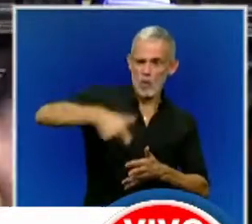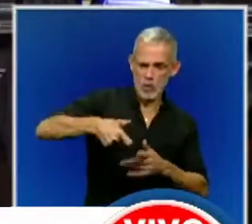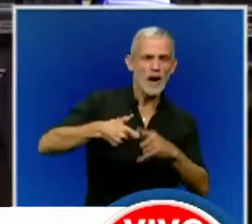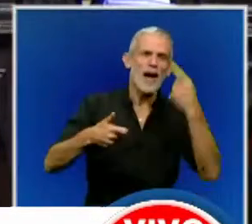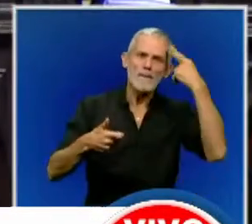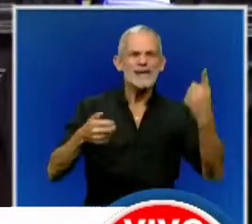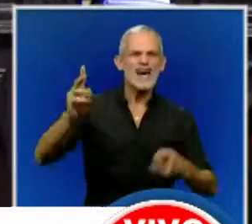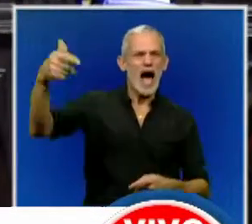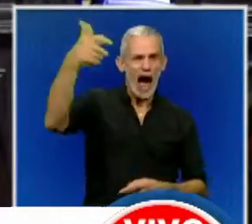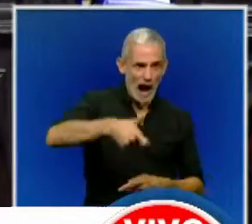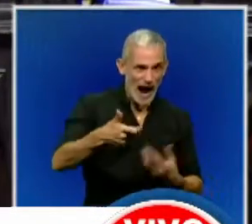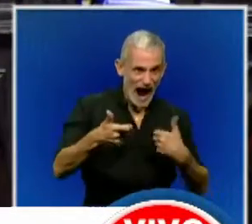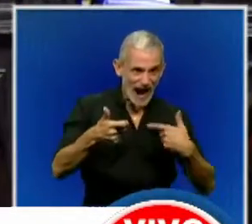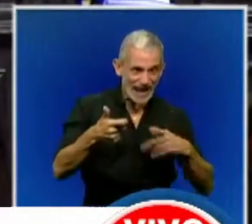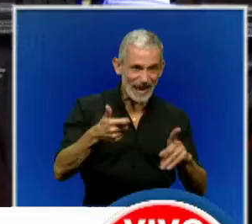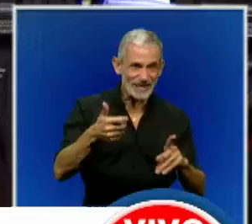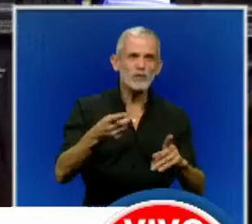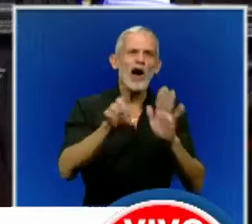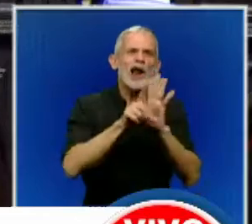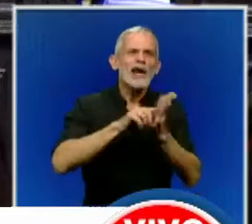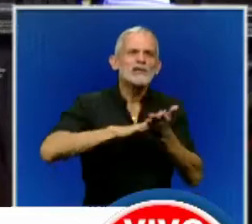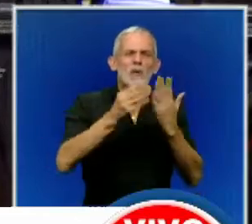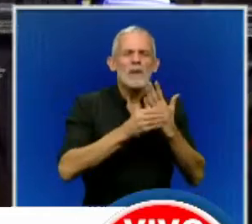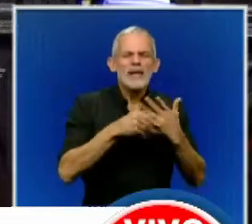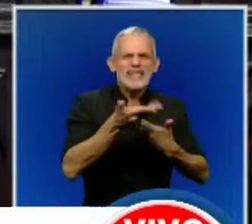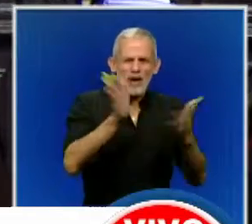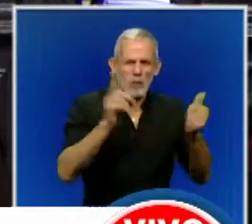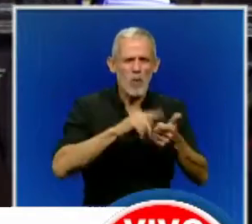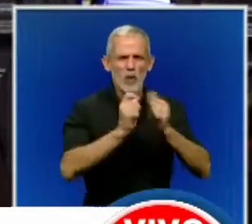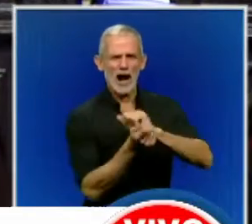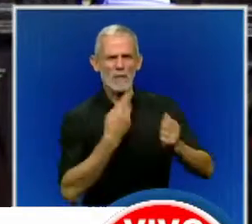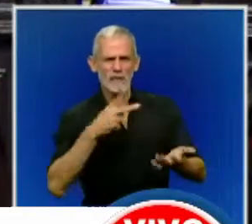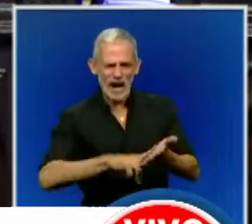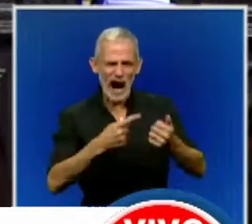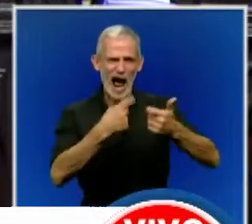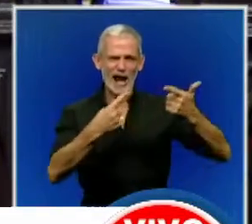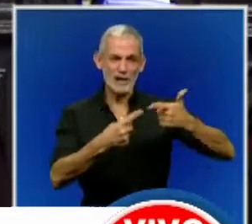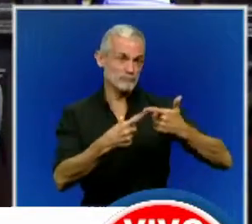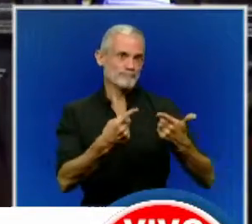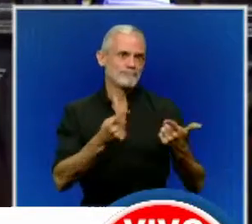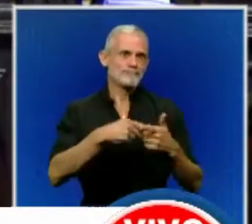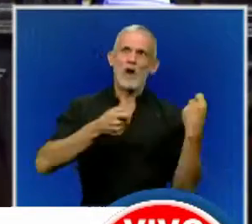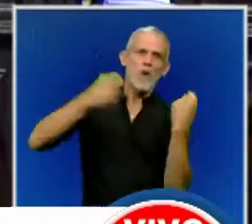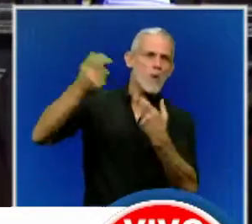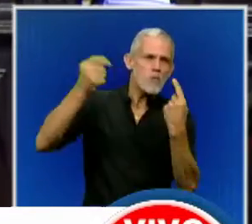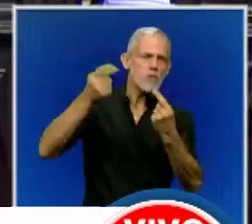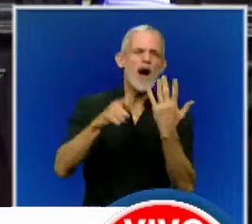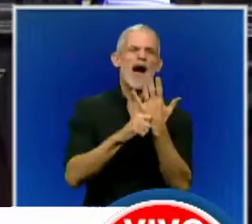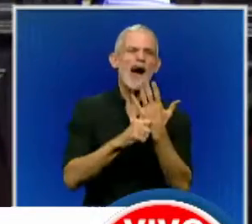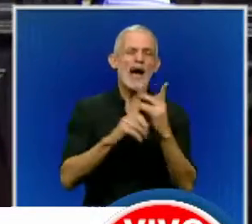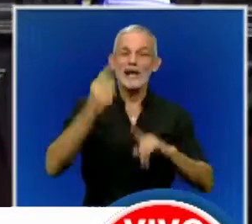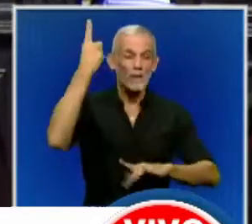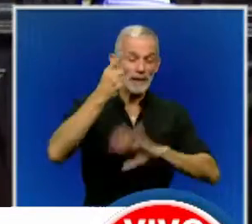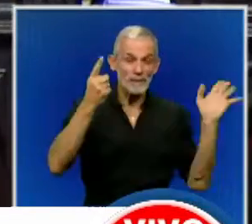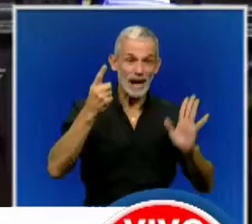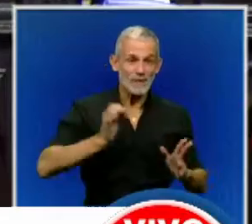piensa en invertir cuando le tratamos la ley del Ministerio Público, la de reforma fiscal, cuando exportamos carne por primera vez